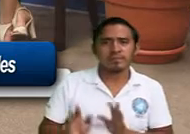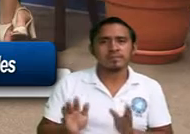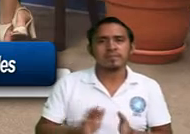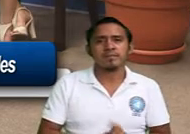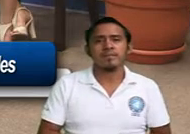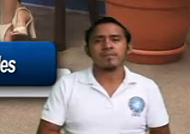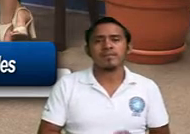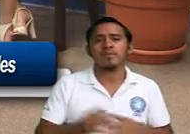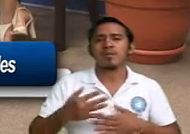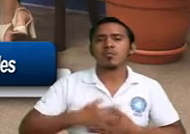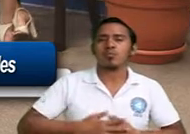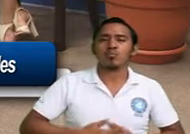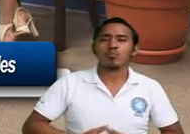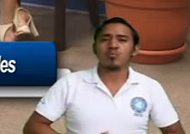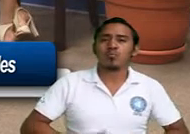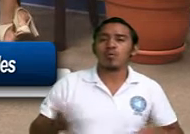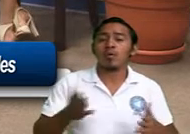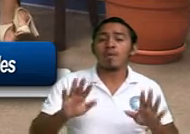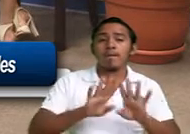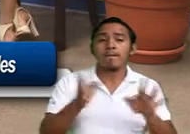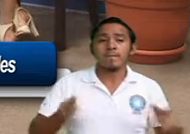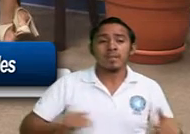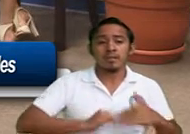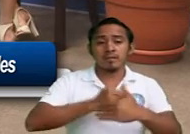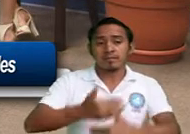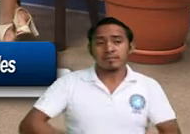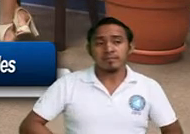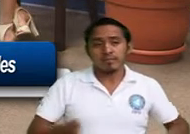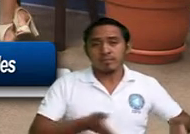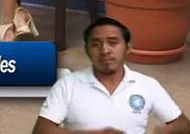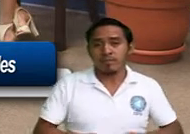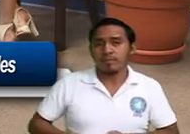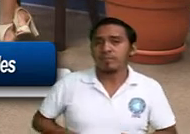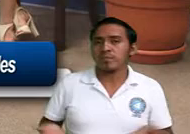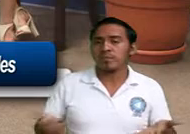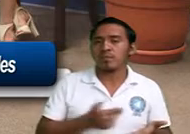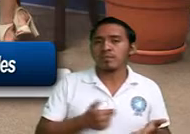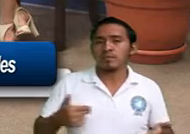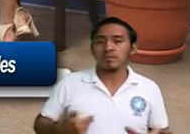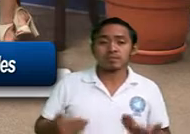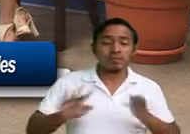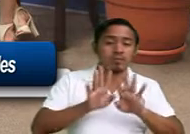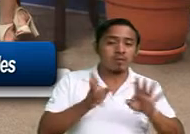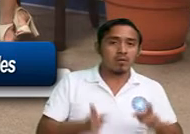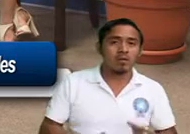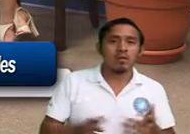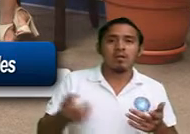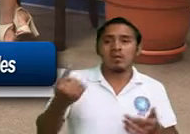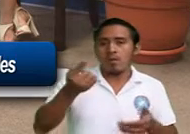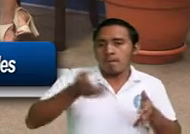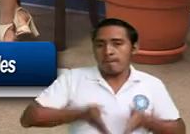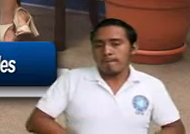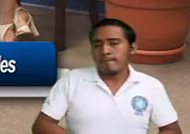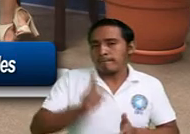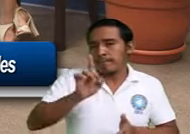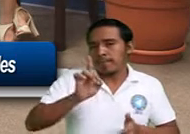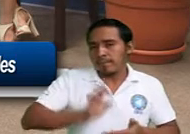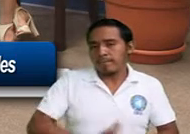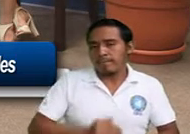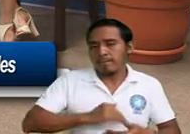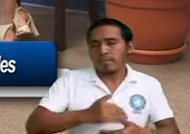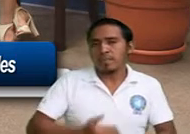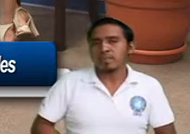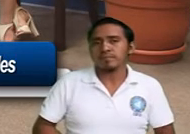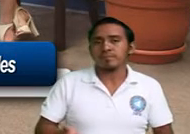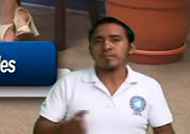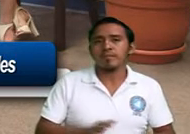Ahora, el descanso que debe tener una mujer con embarazos múltiples a una mujer con un solo feto, me imagino